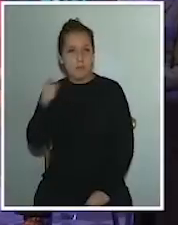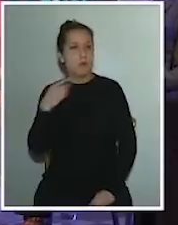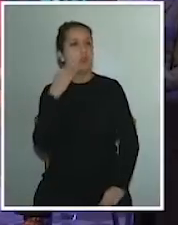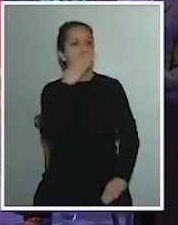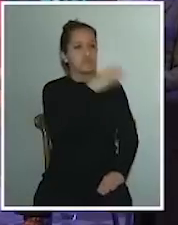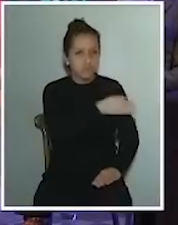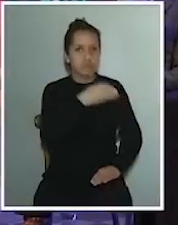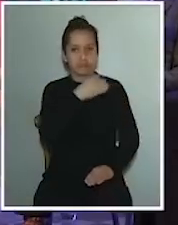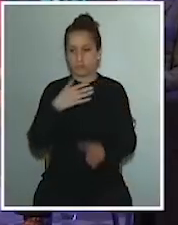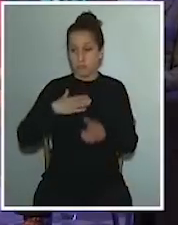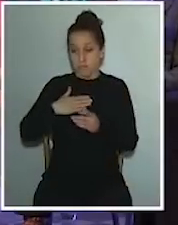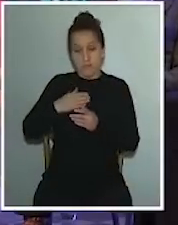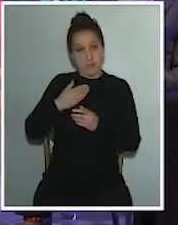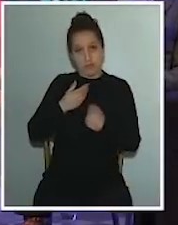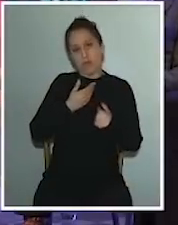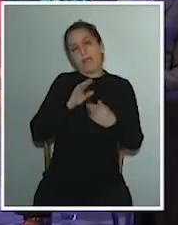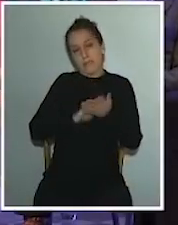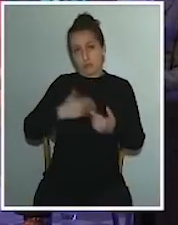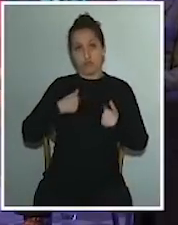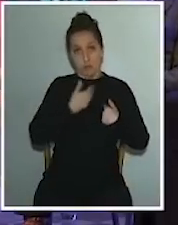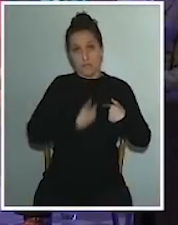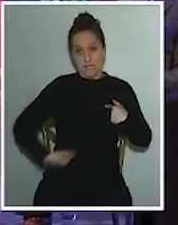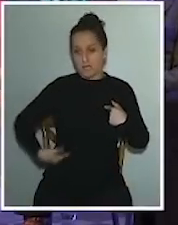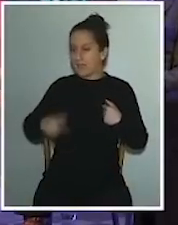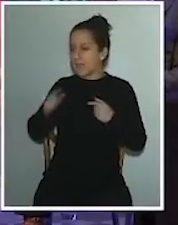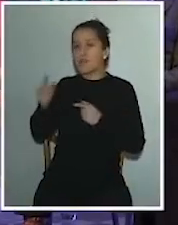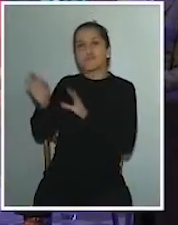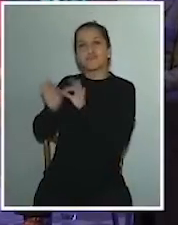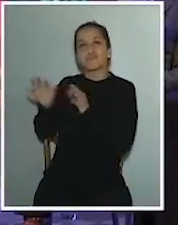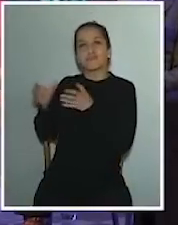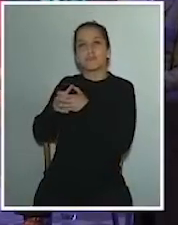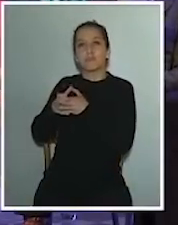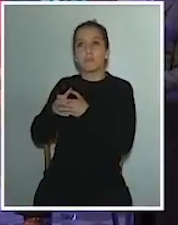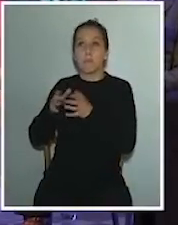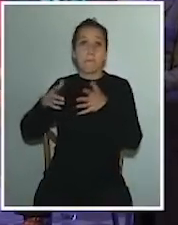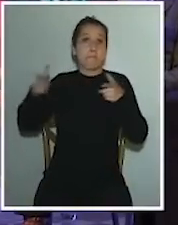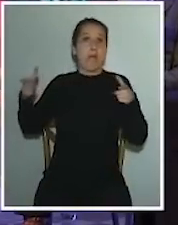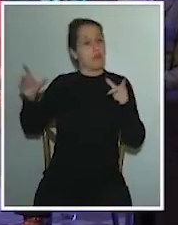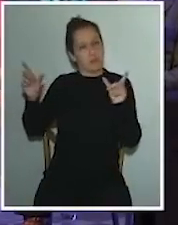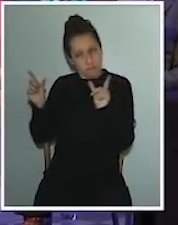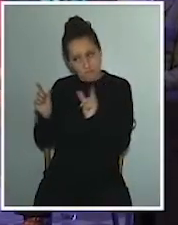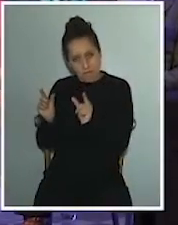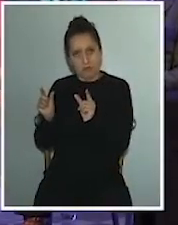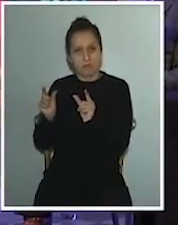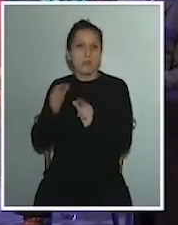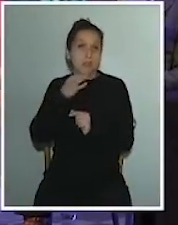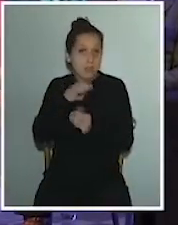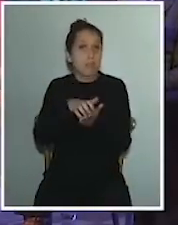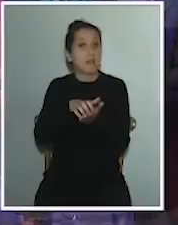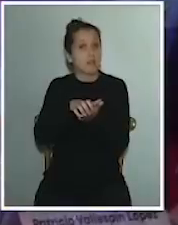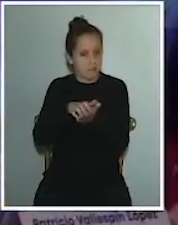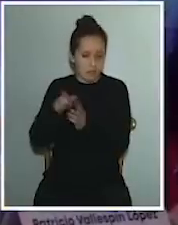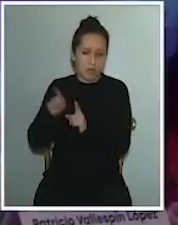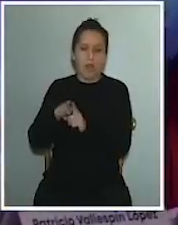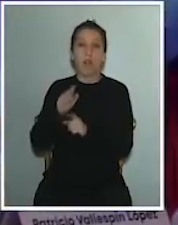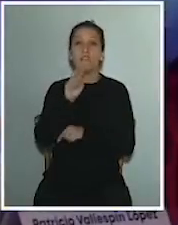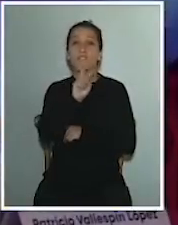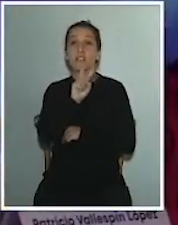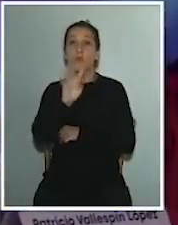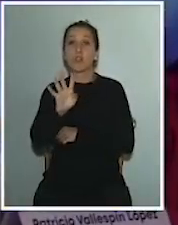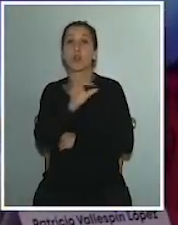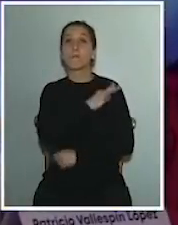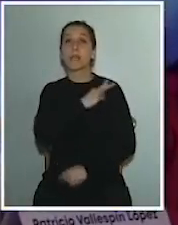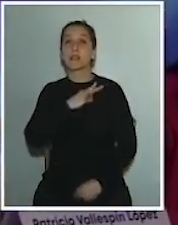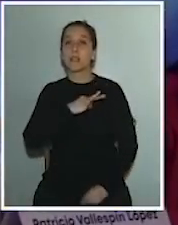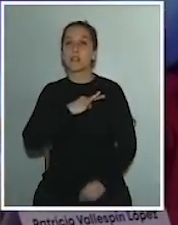y gran parte de su gabinete el gabinete que nosotros planteamos bastante menor porque decimos que hay que reducir los 24 ministerios a